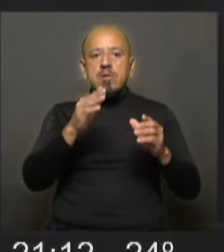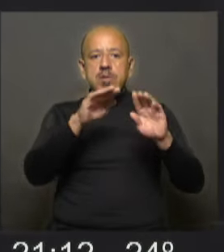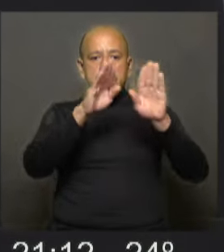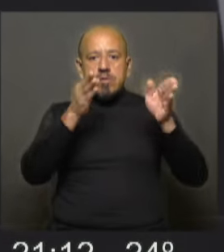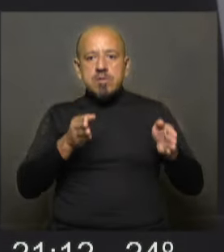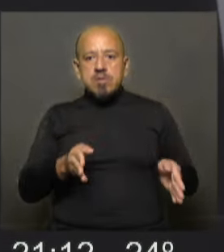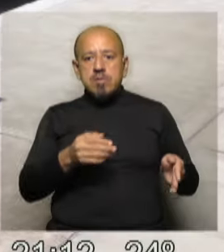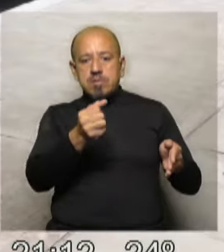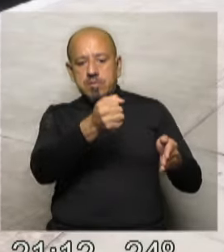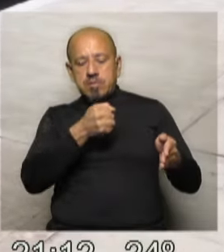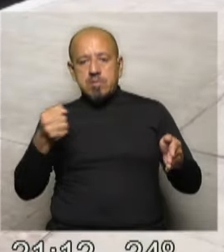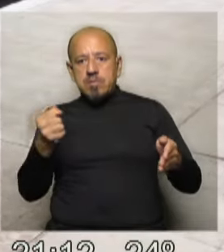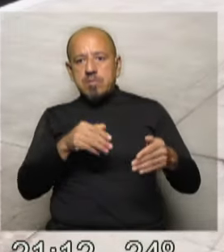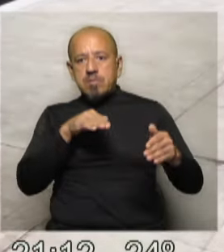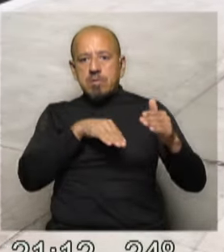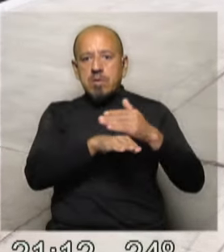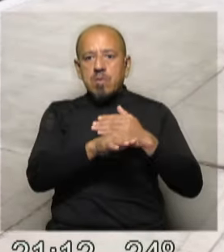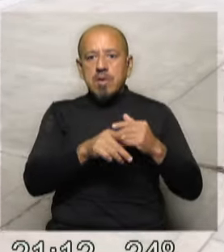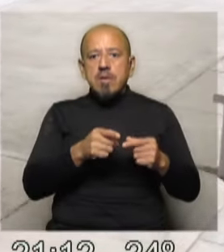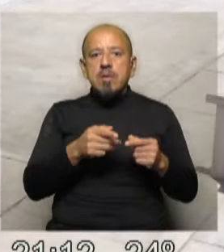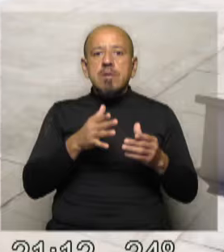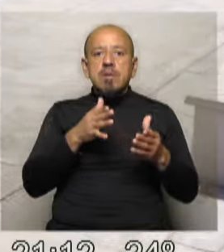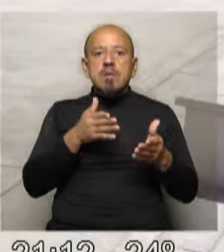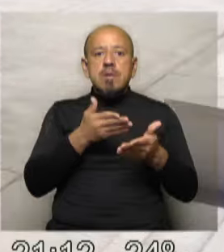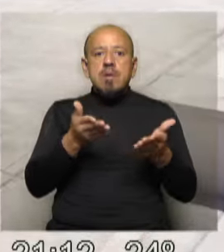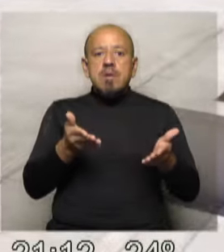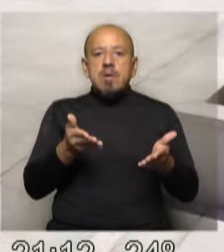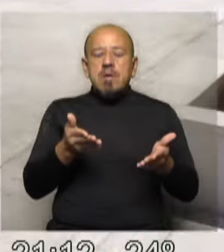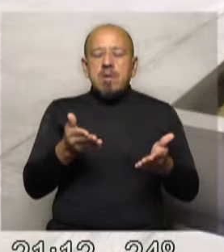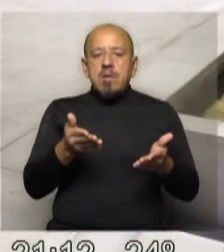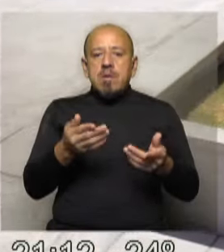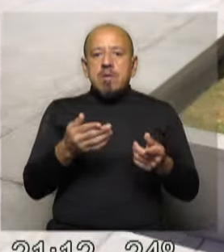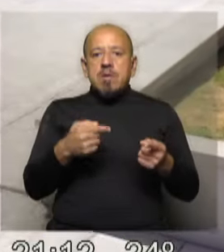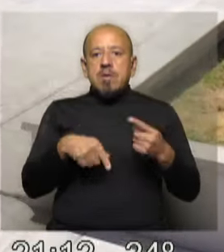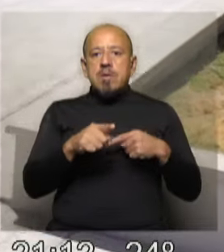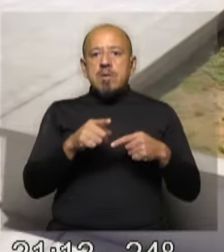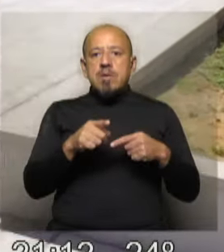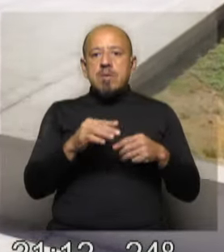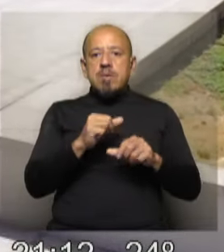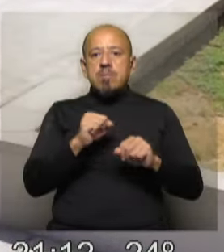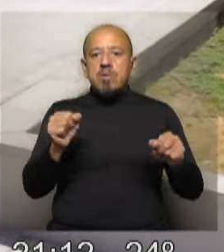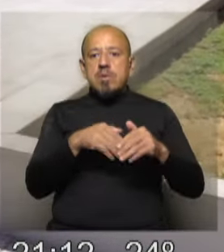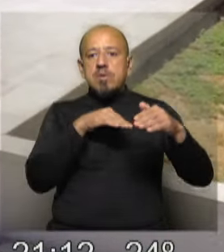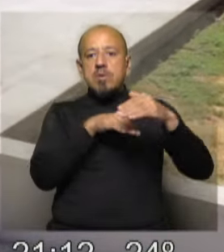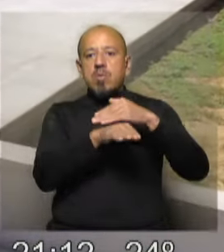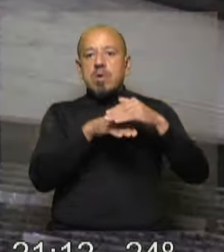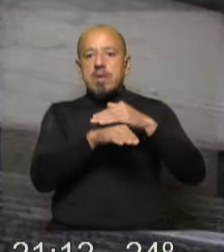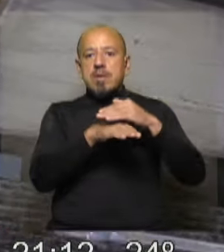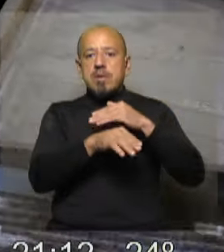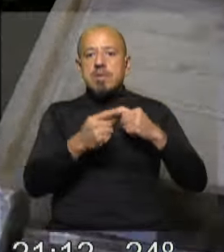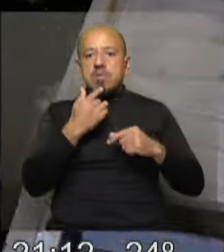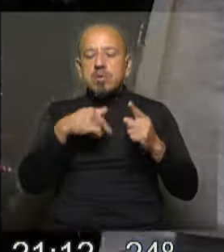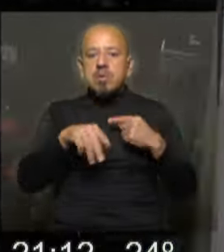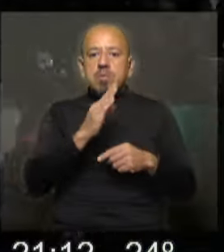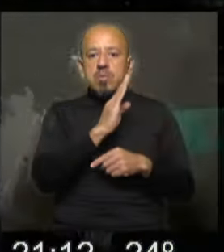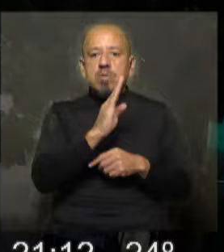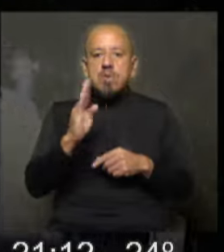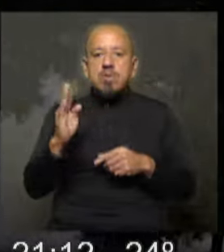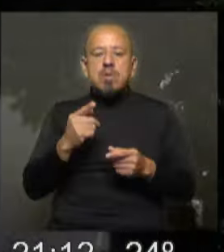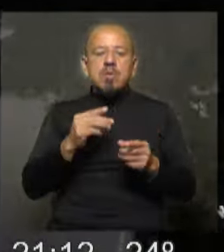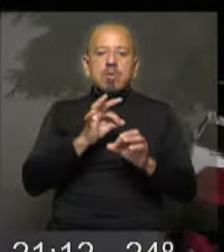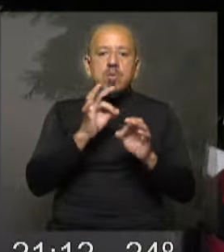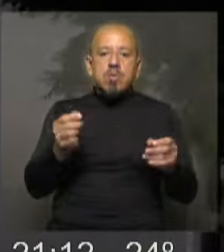las salas de eventos, van a poder tener también los lockers para dejar las cosas, por ejemplo, un libro de actas